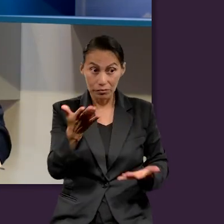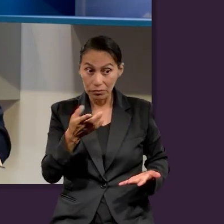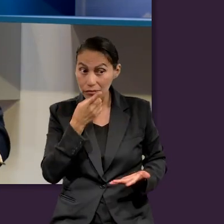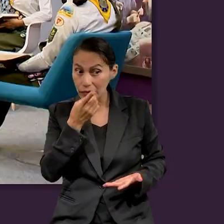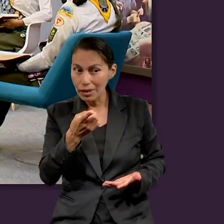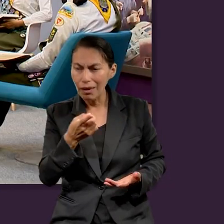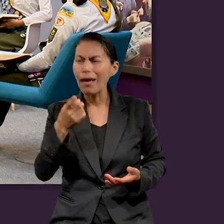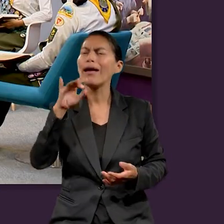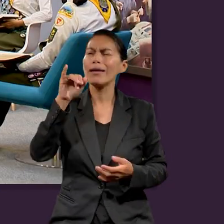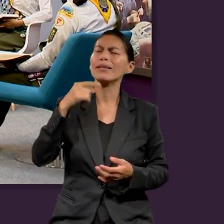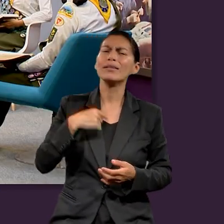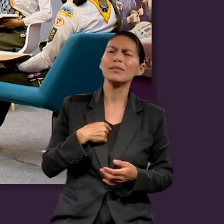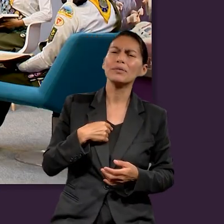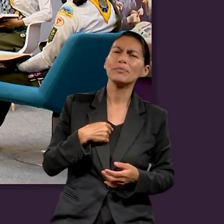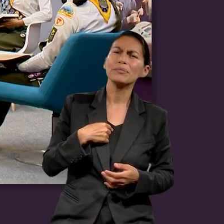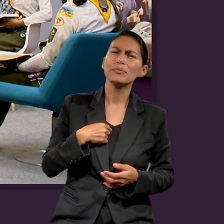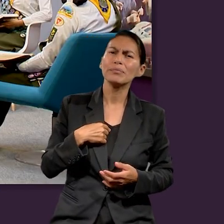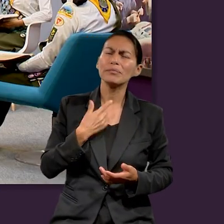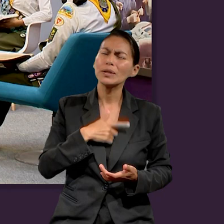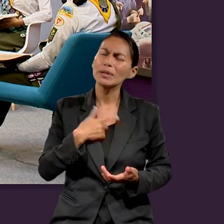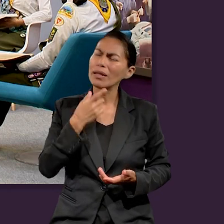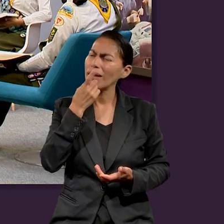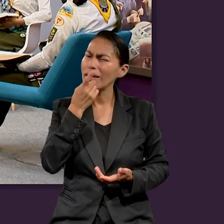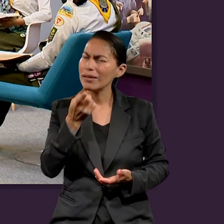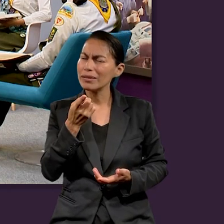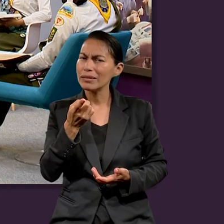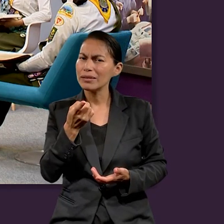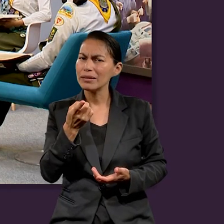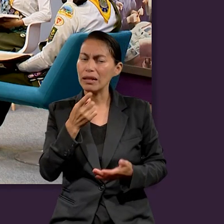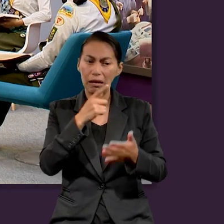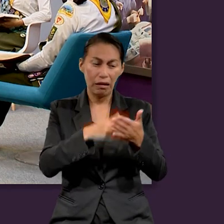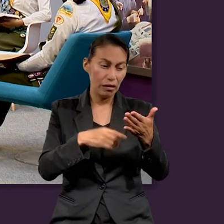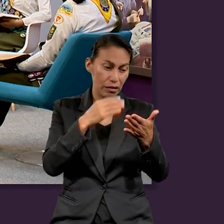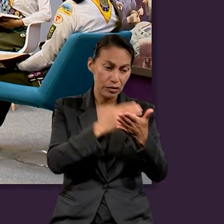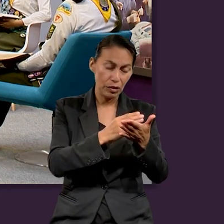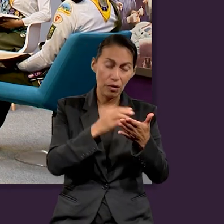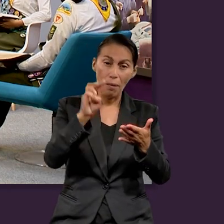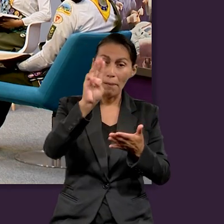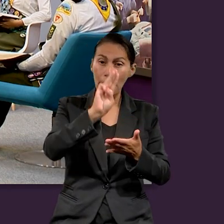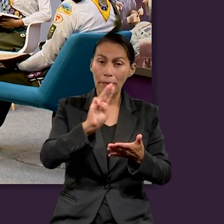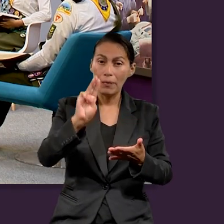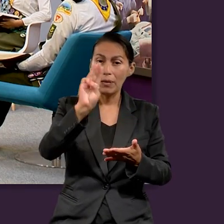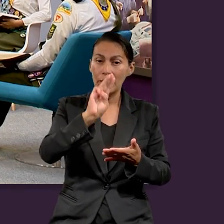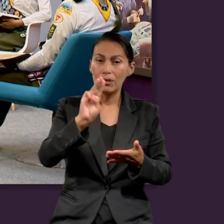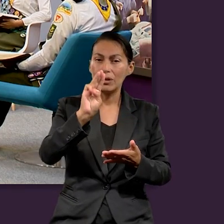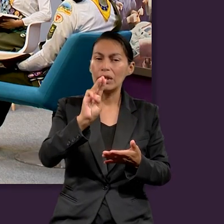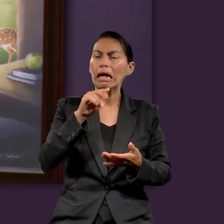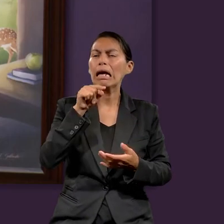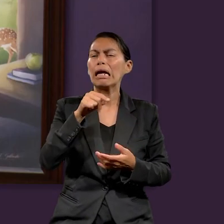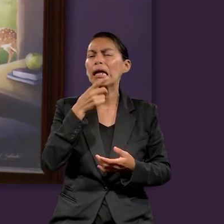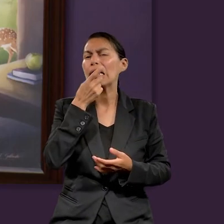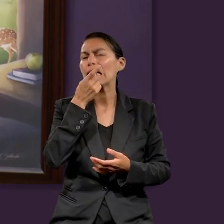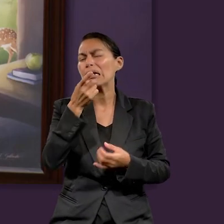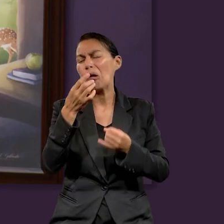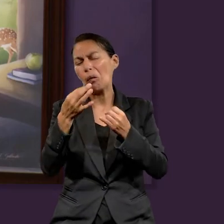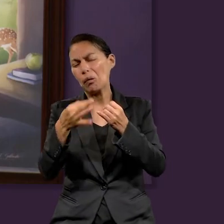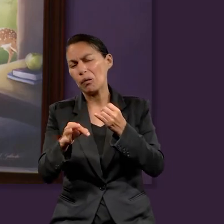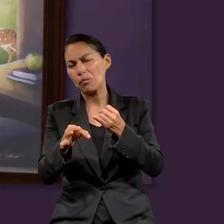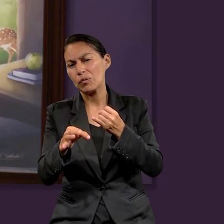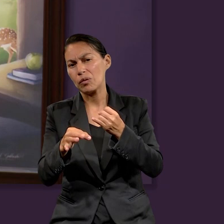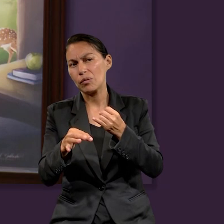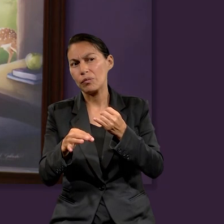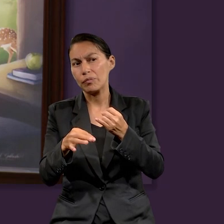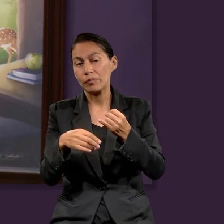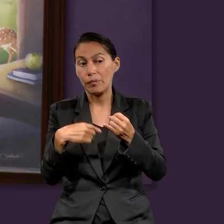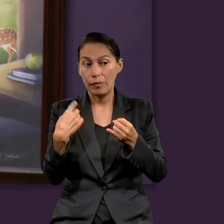deseamos algún punto que agregar a eso yo sí me gustaría agregar un punto que justamente menciona la lección